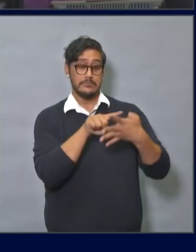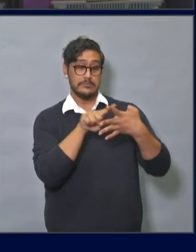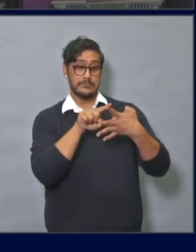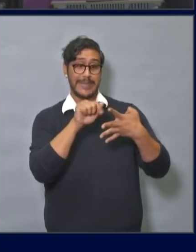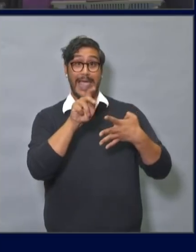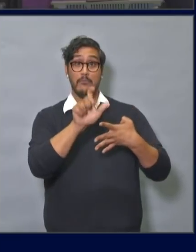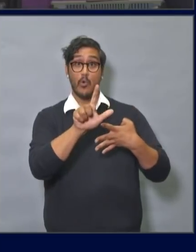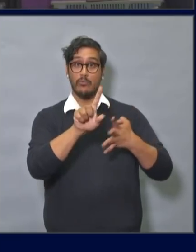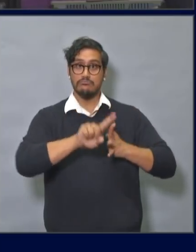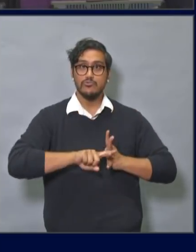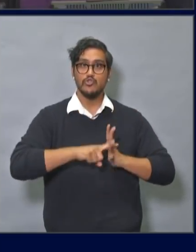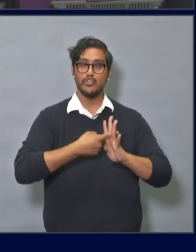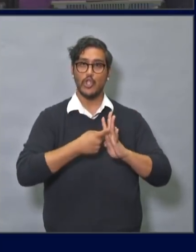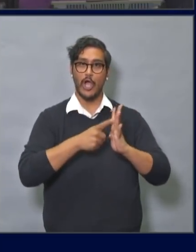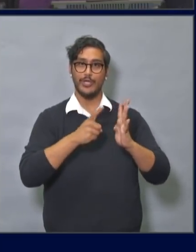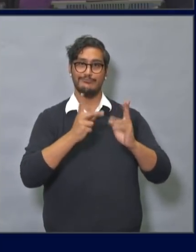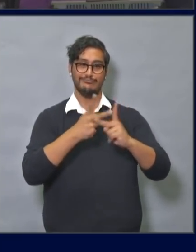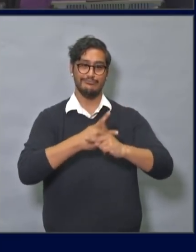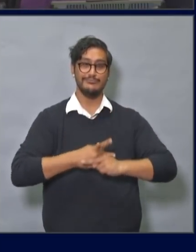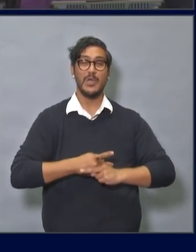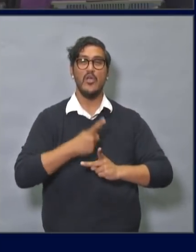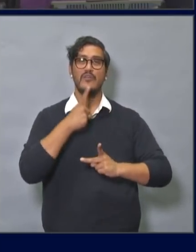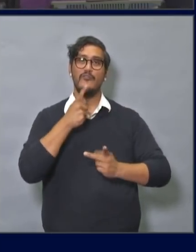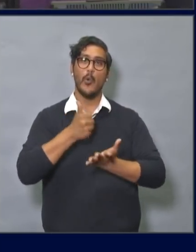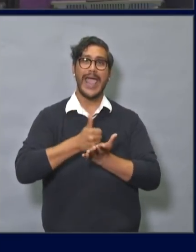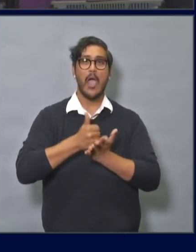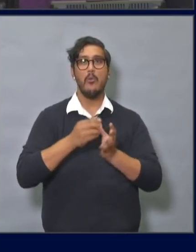lanzamos un programa de computación para facilitar la